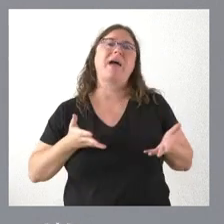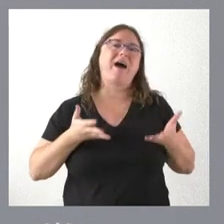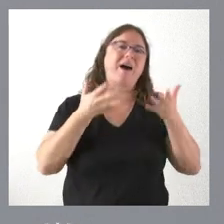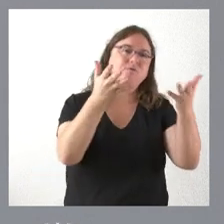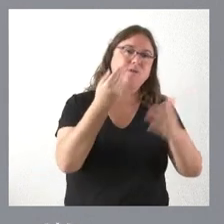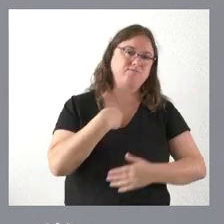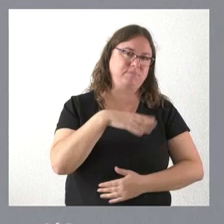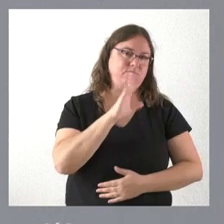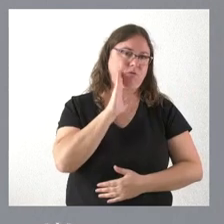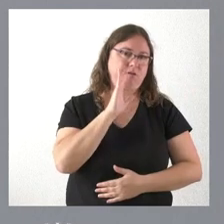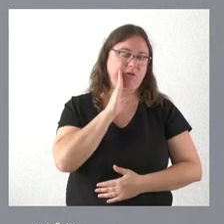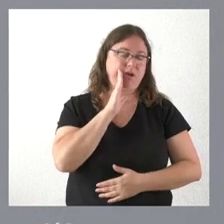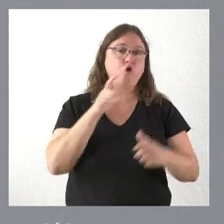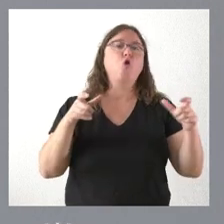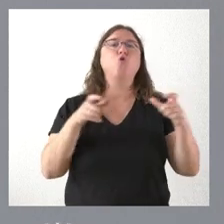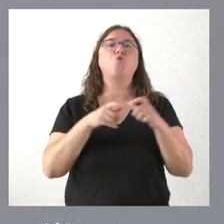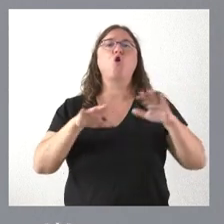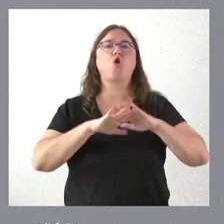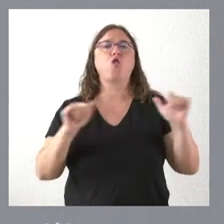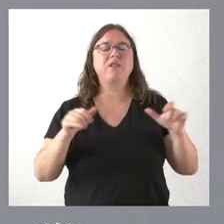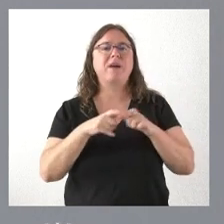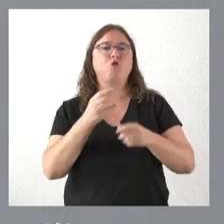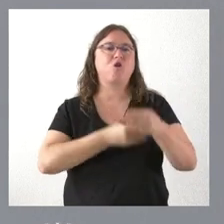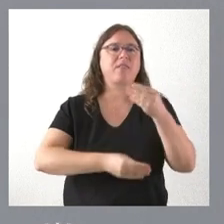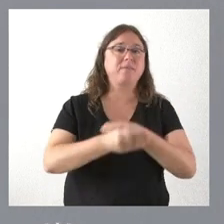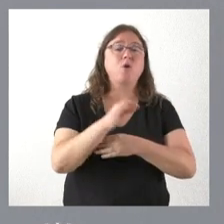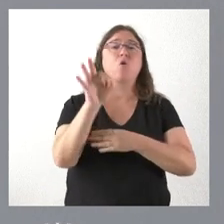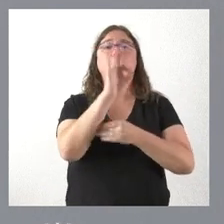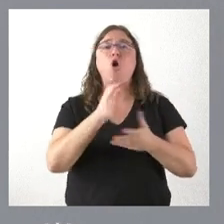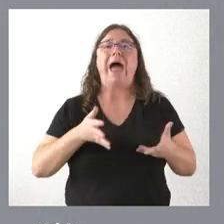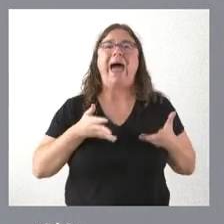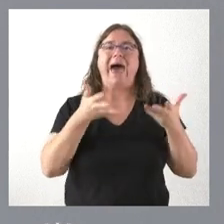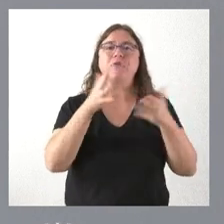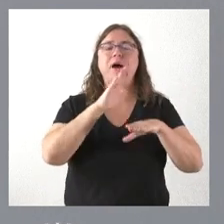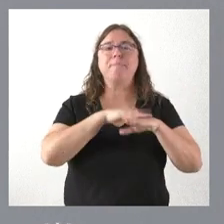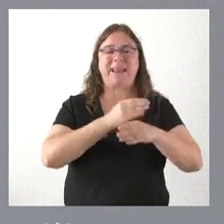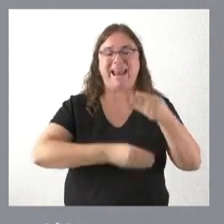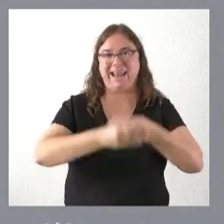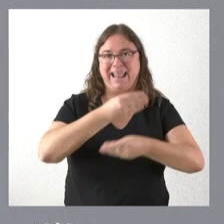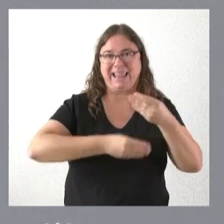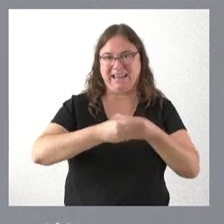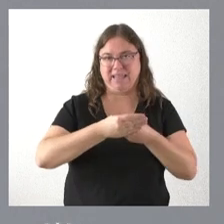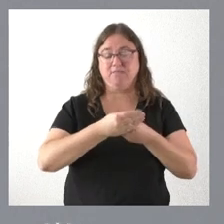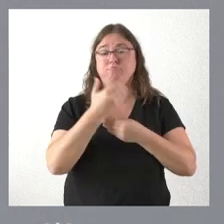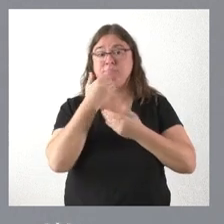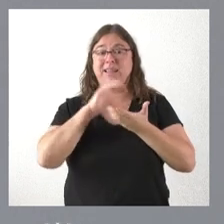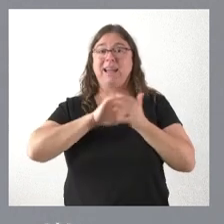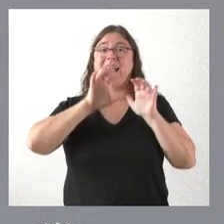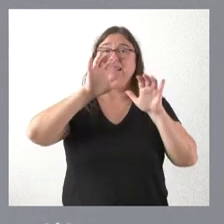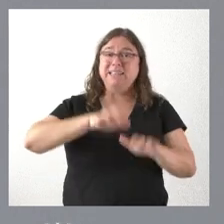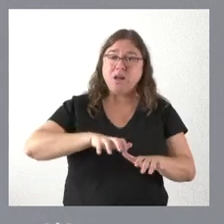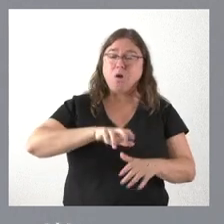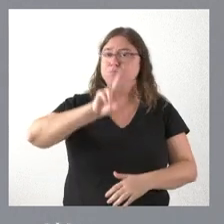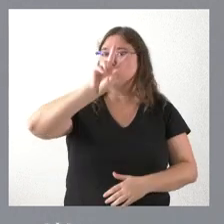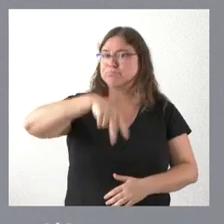que hemos dicho de ese el bono nacimiento o las ayudas a la natalidad o otras ayudas de ámbito familiar Castilla y leones como saben